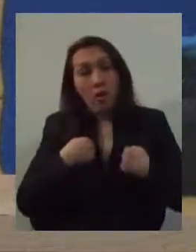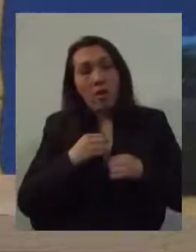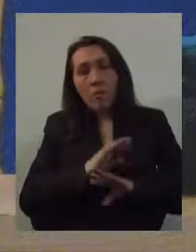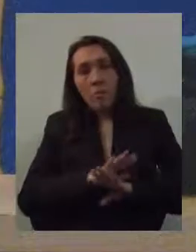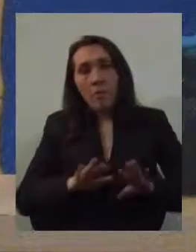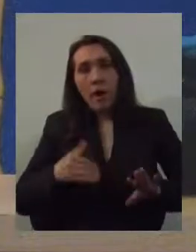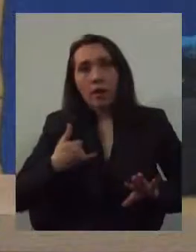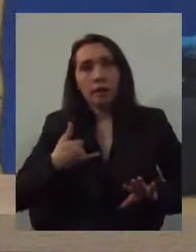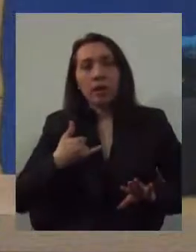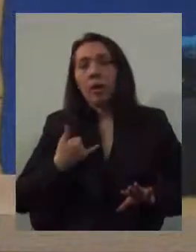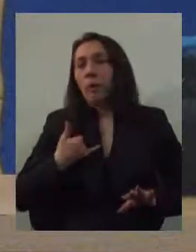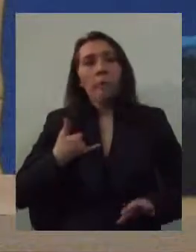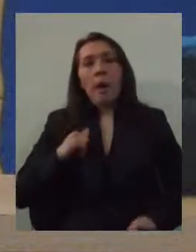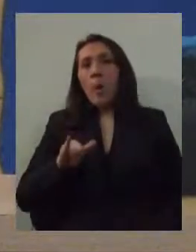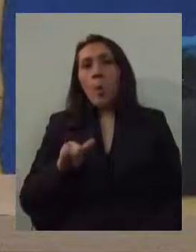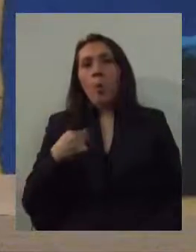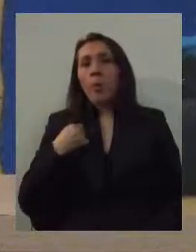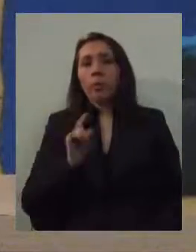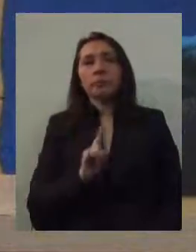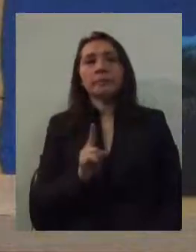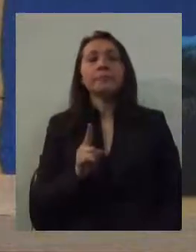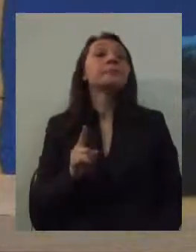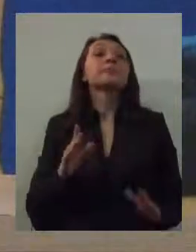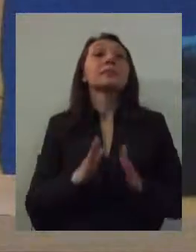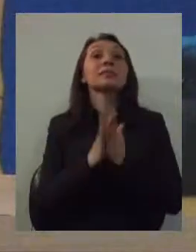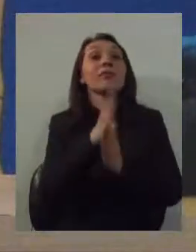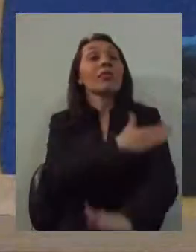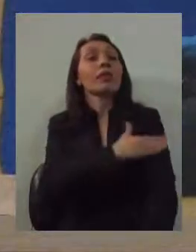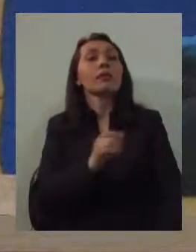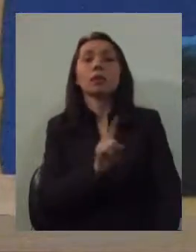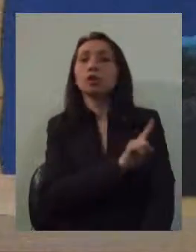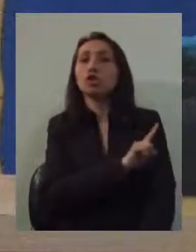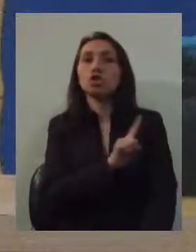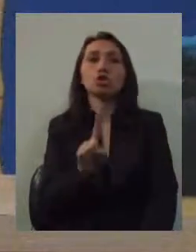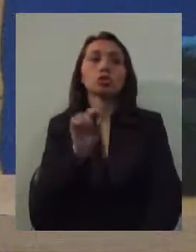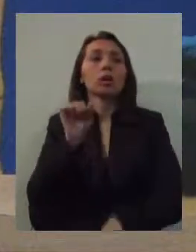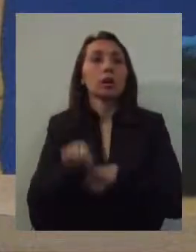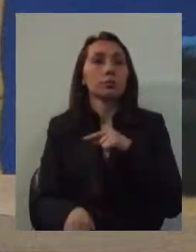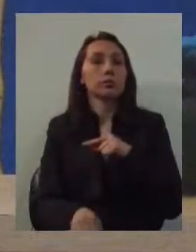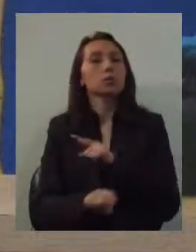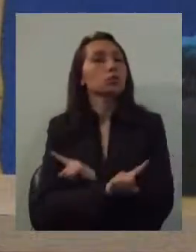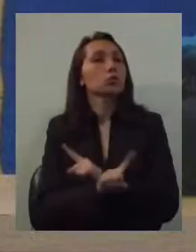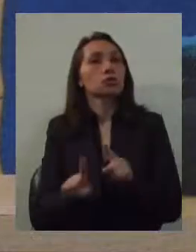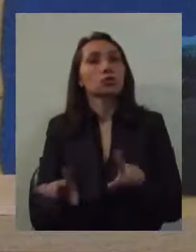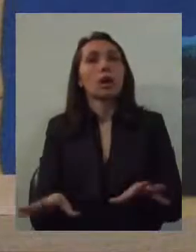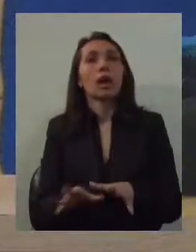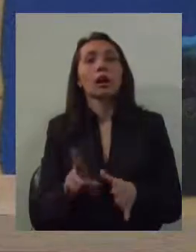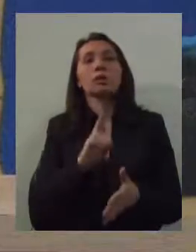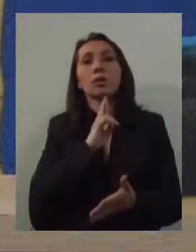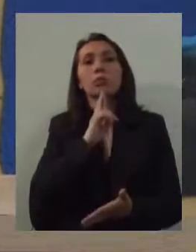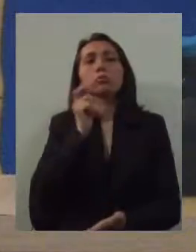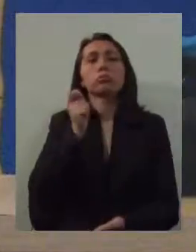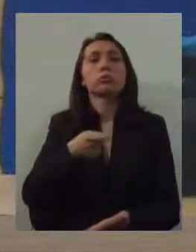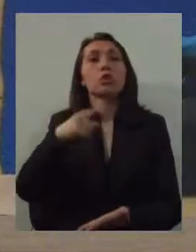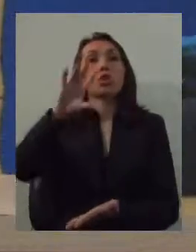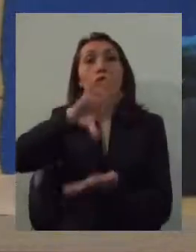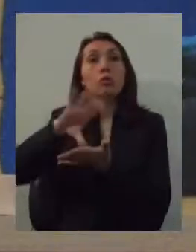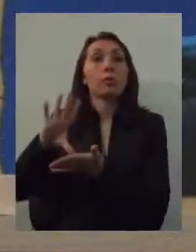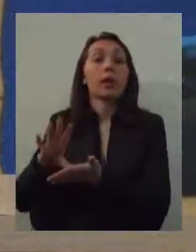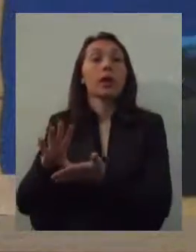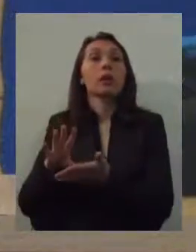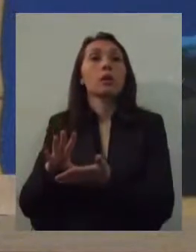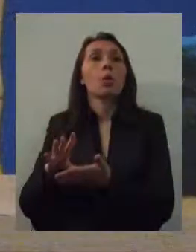terrible, no sé si a ustedes les parecerá terrible. En Santa Fe no se admiten, no se van a ejecutar sentencias extranjeras dictadas